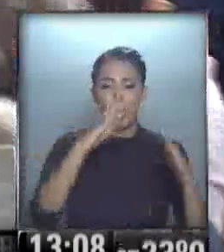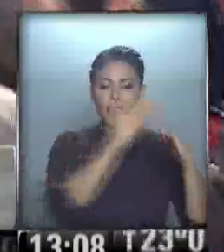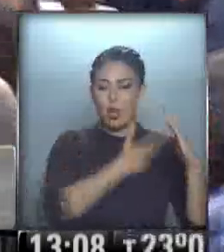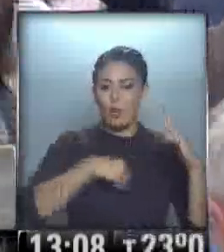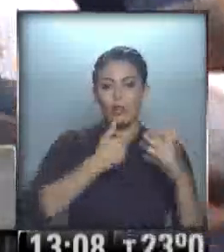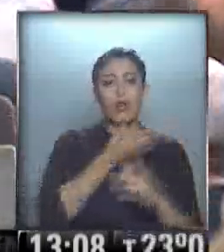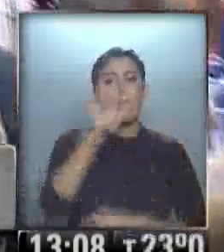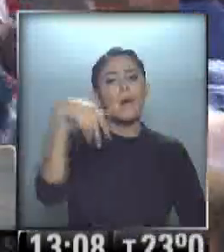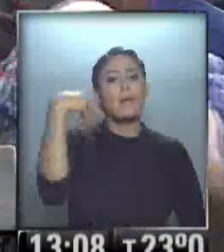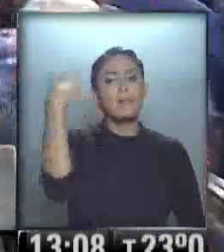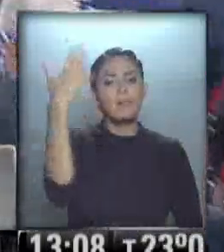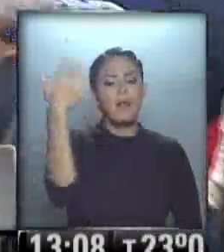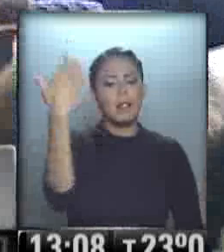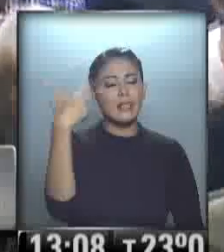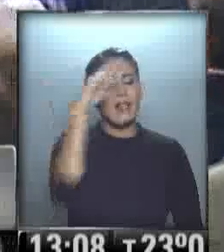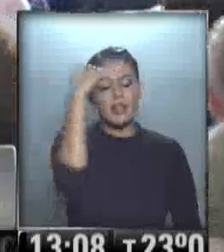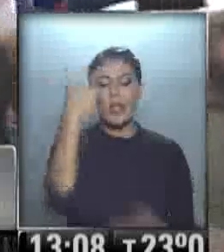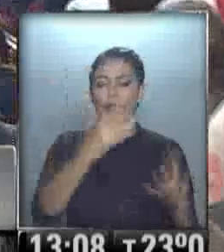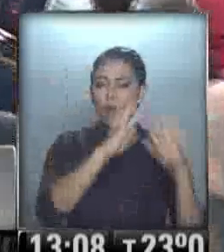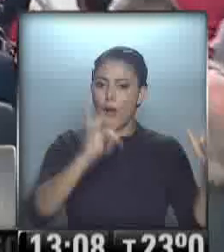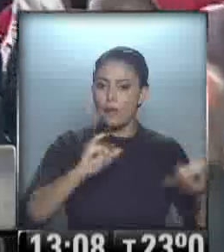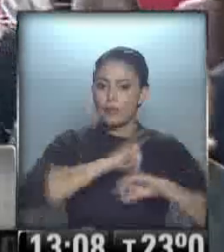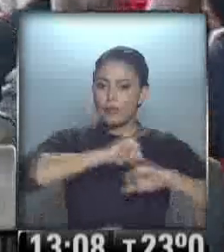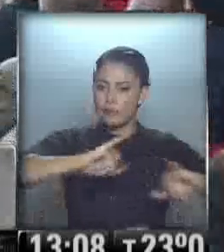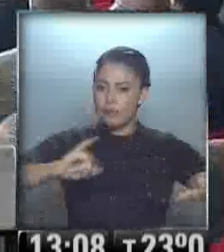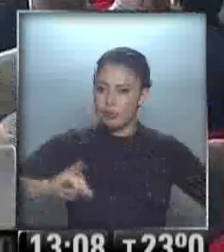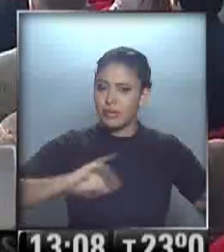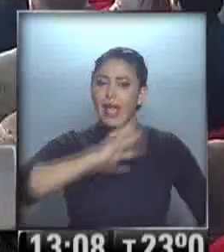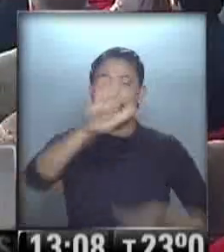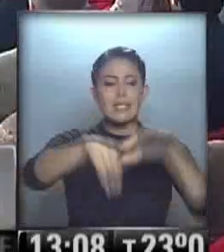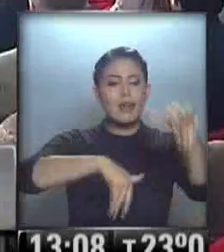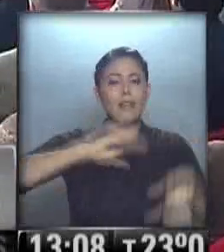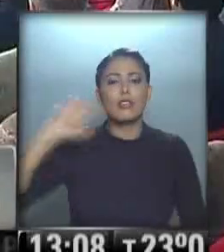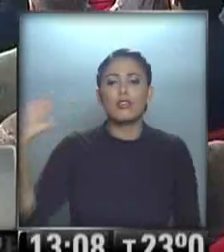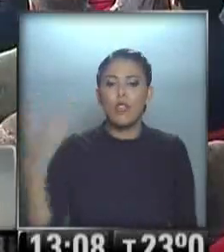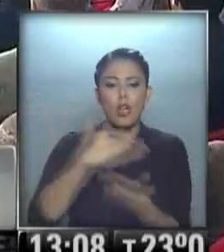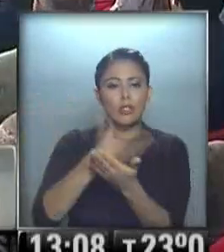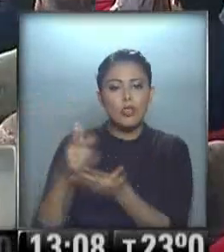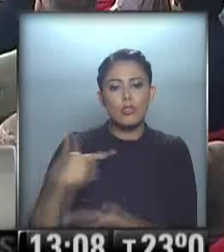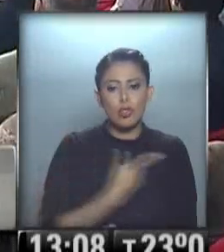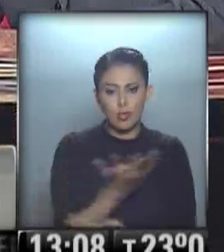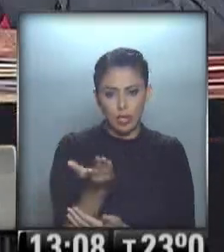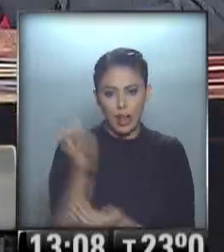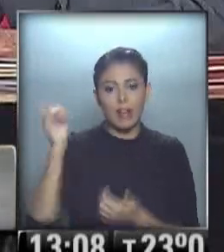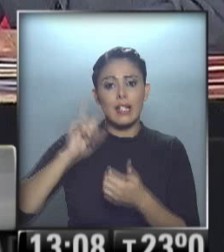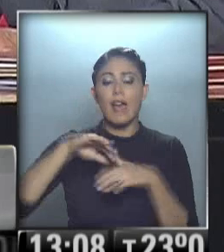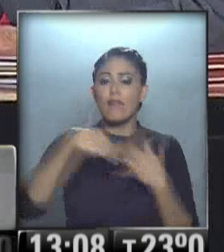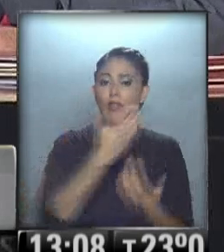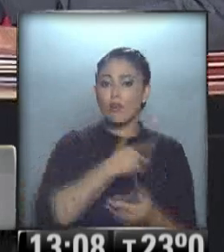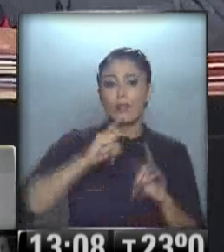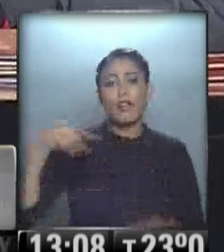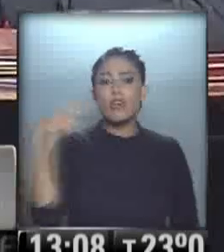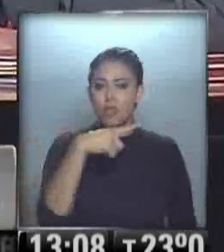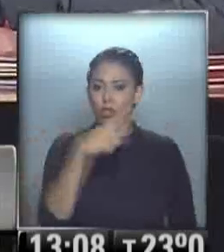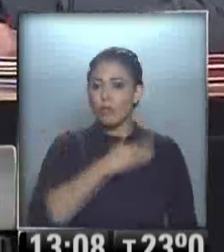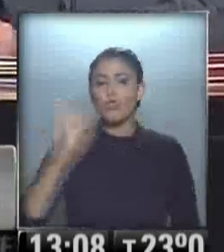Miraflores, la Conferencia Nacional por la Paz, a la cual han sido convocados todos los sectores sociales, tanto como chavistas y